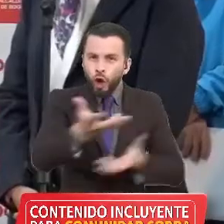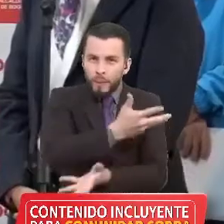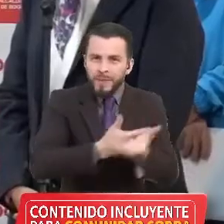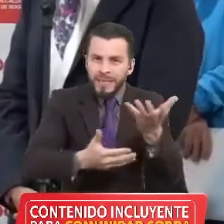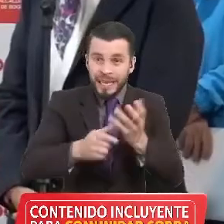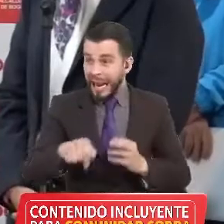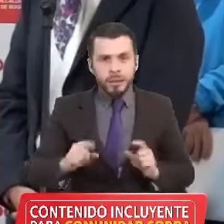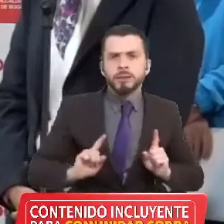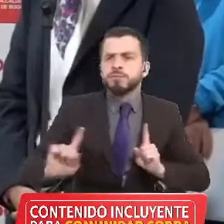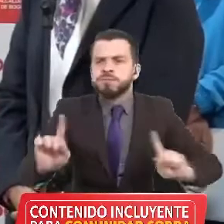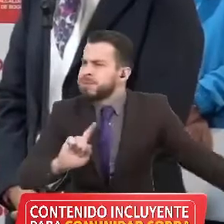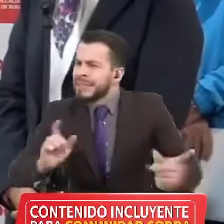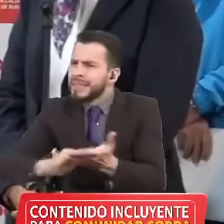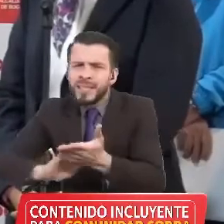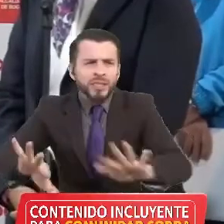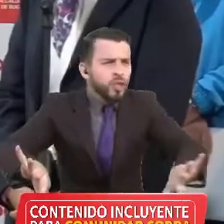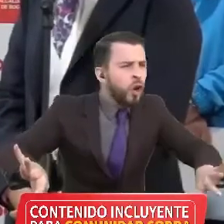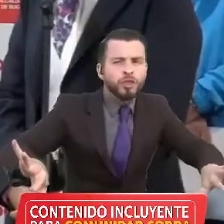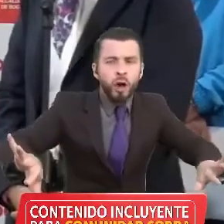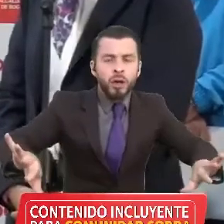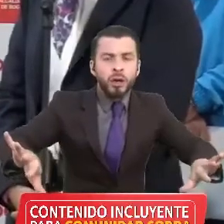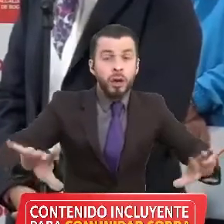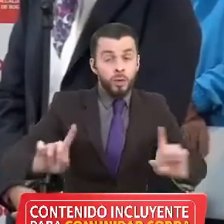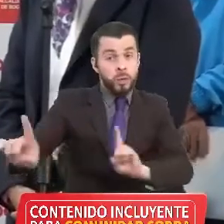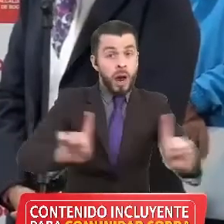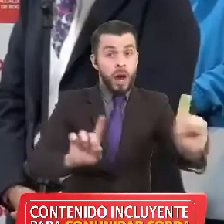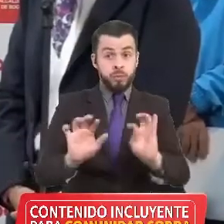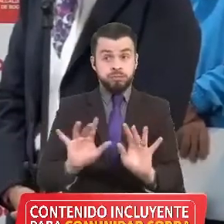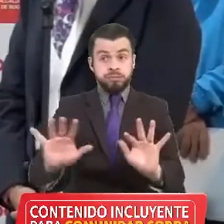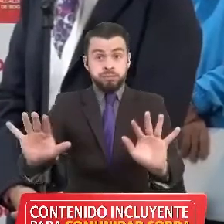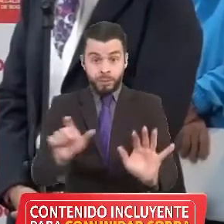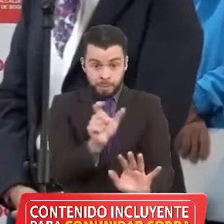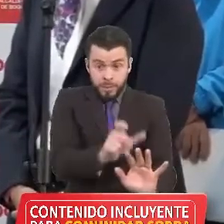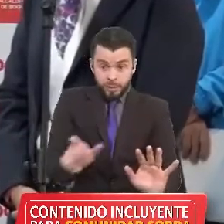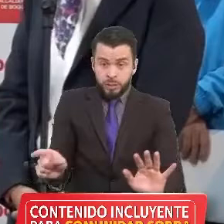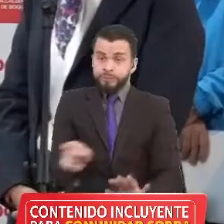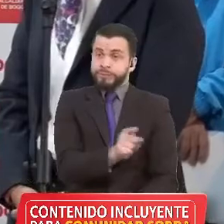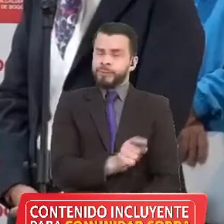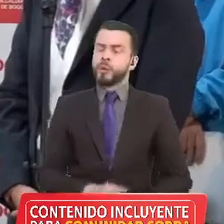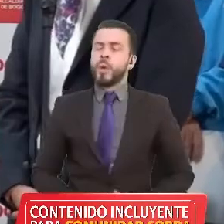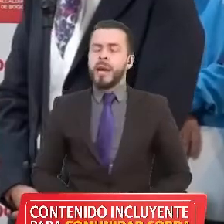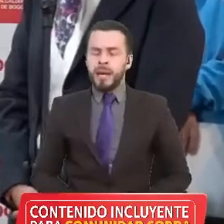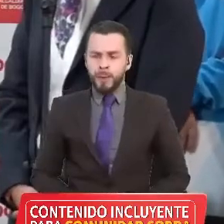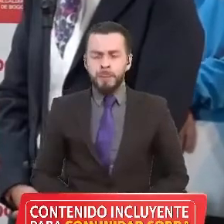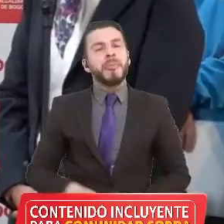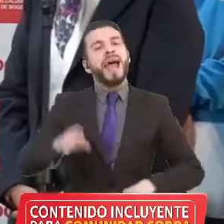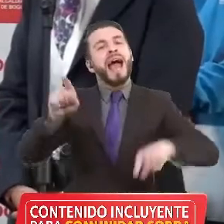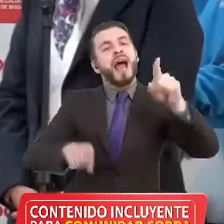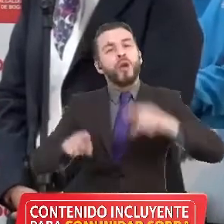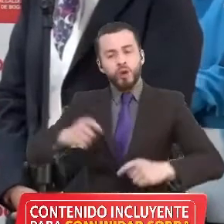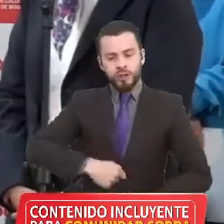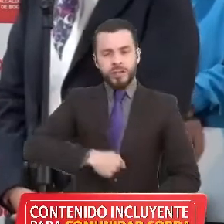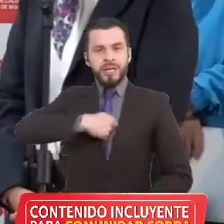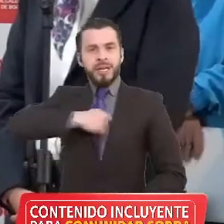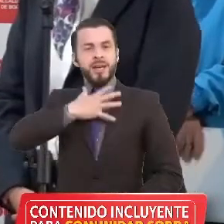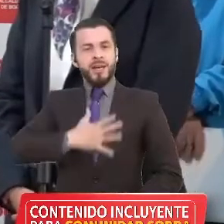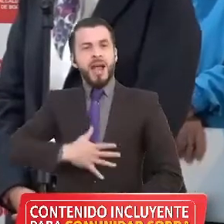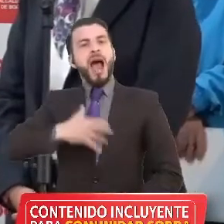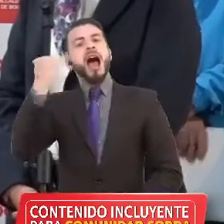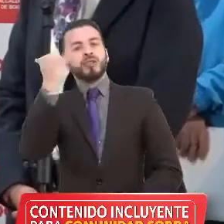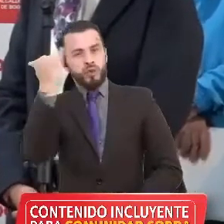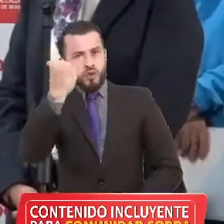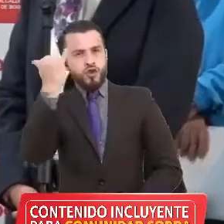humanos igualmente merece un reconocimiento a la labor de los defensores de derechos humanos de los